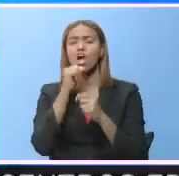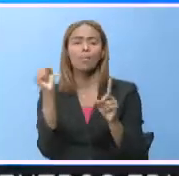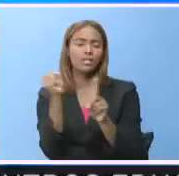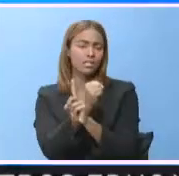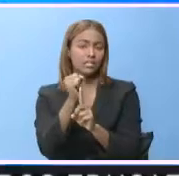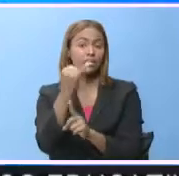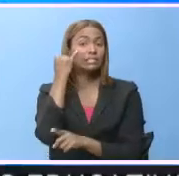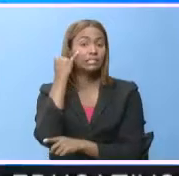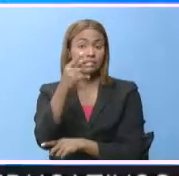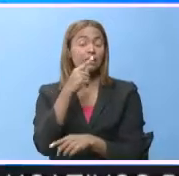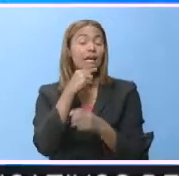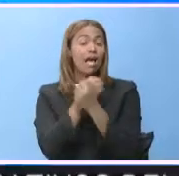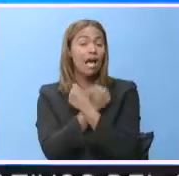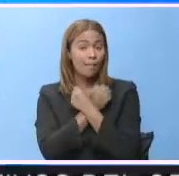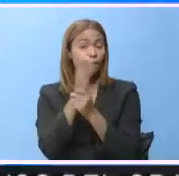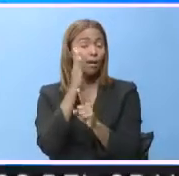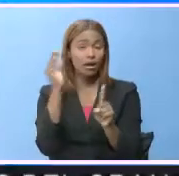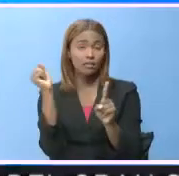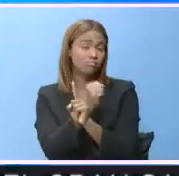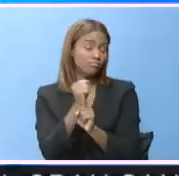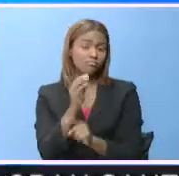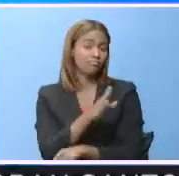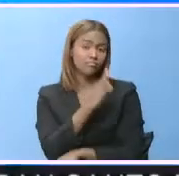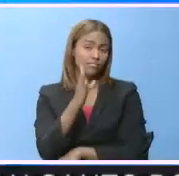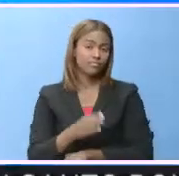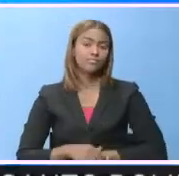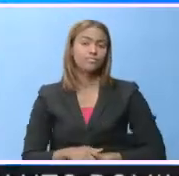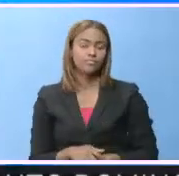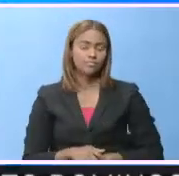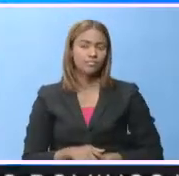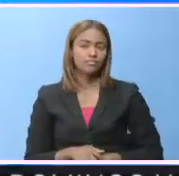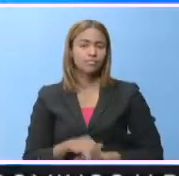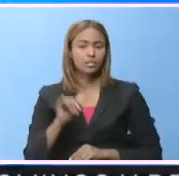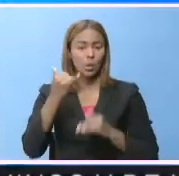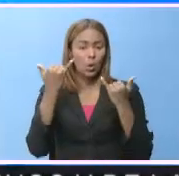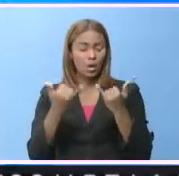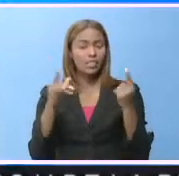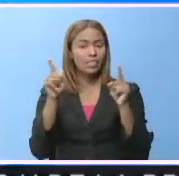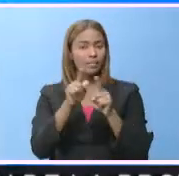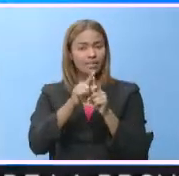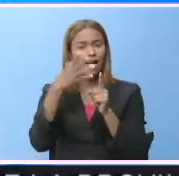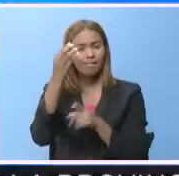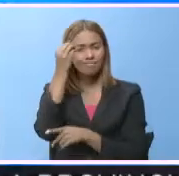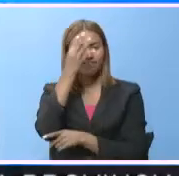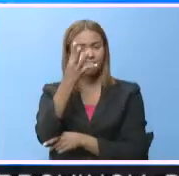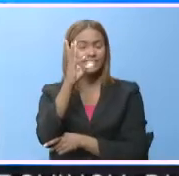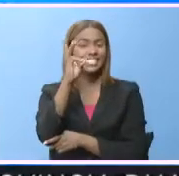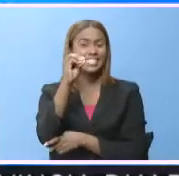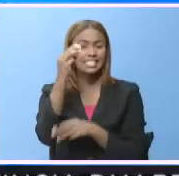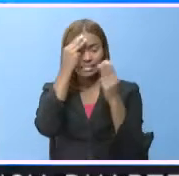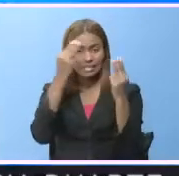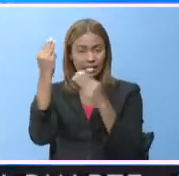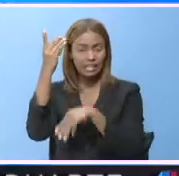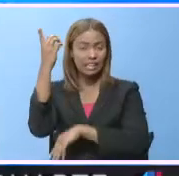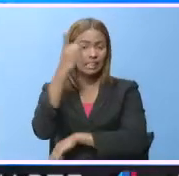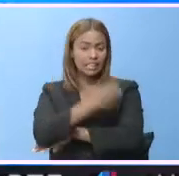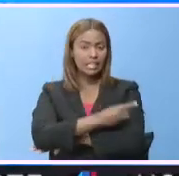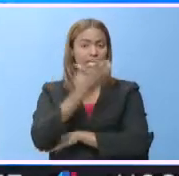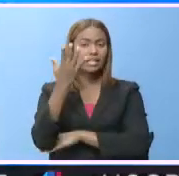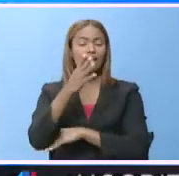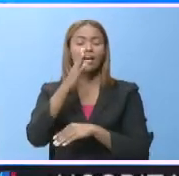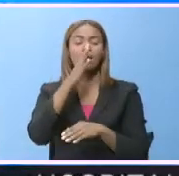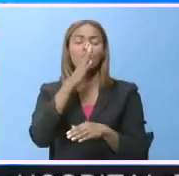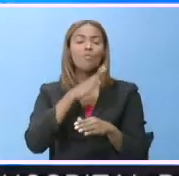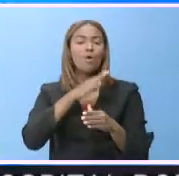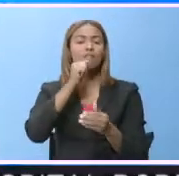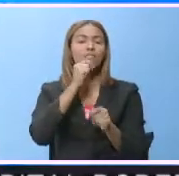Quien te ama jamás te va a herir, jamás te va a herir. Miren, a propósito, hoy se cumple, como bien habíamos puntualizado, 60 aniversario del vil asesinato de las Hermanas Mirabal,